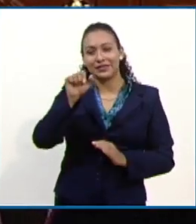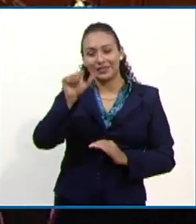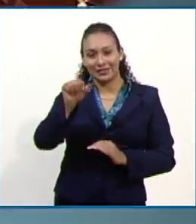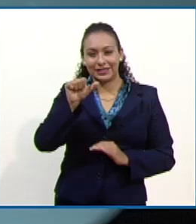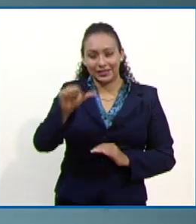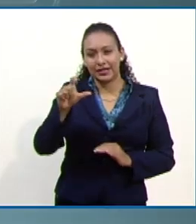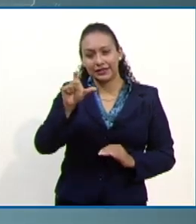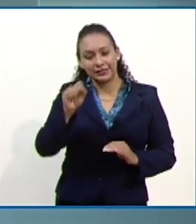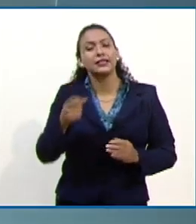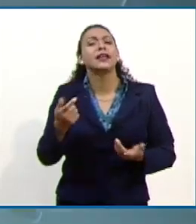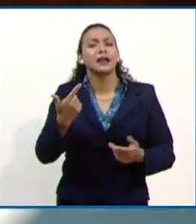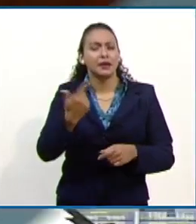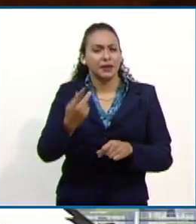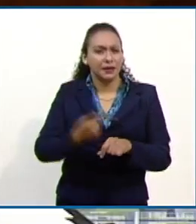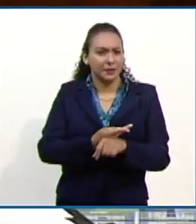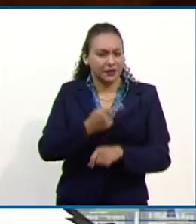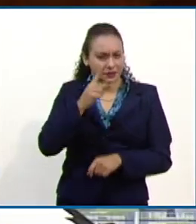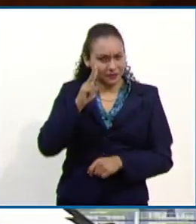promociones.